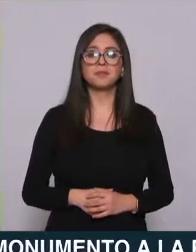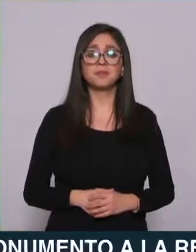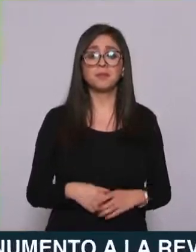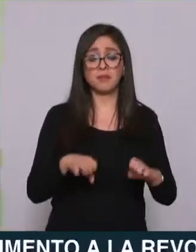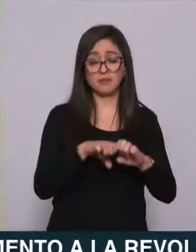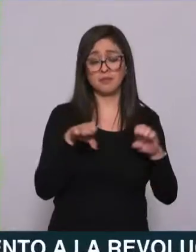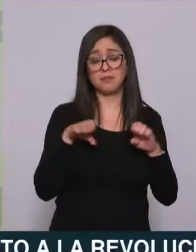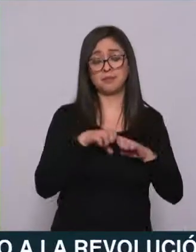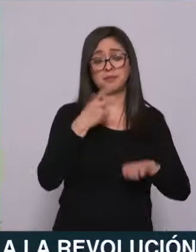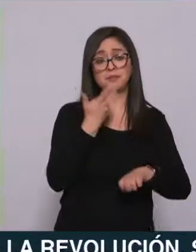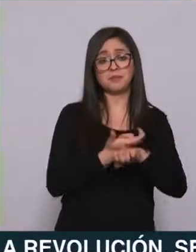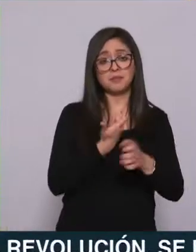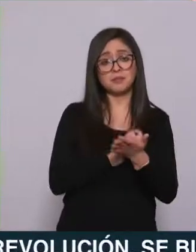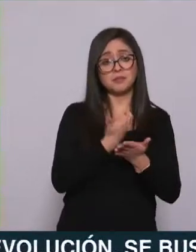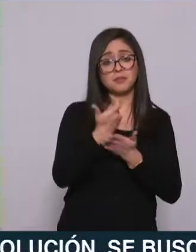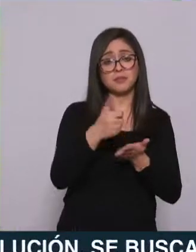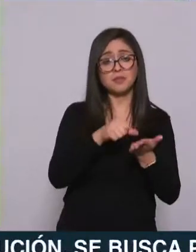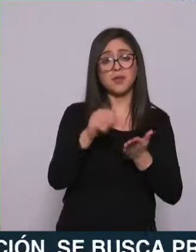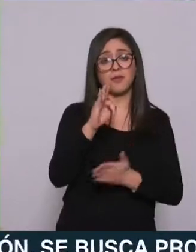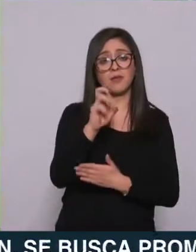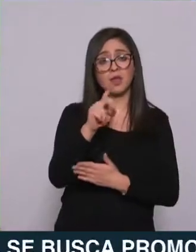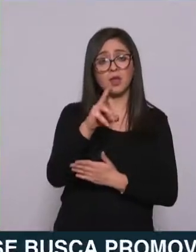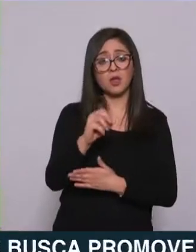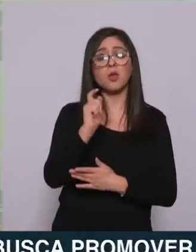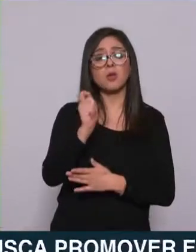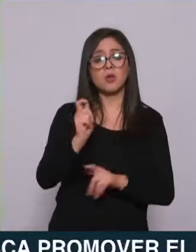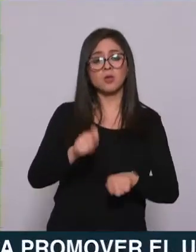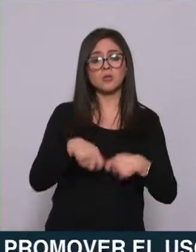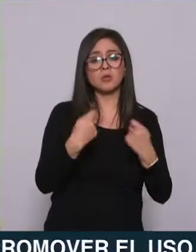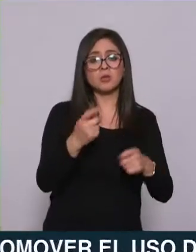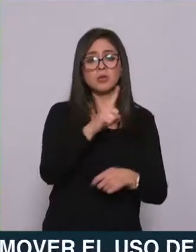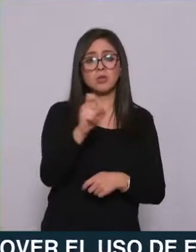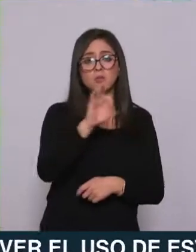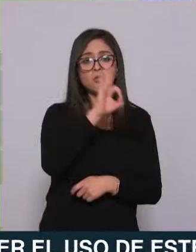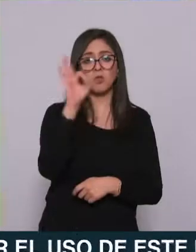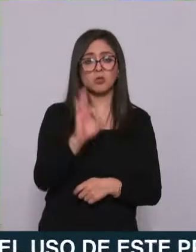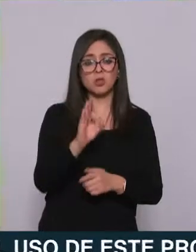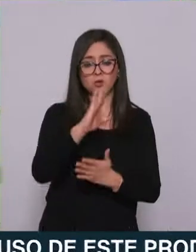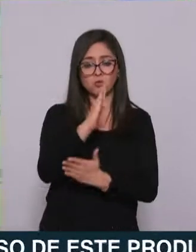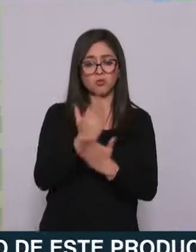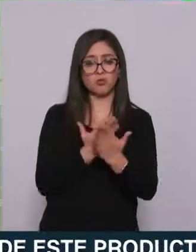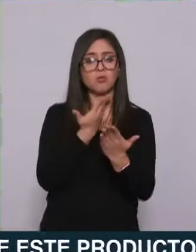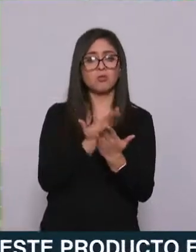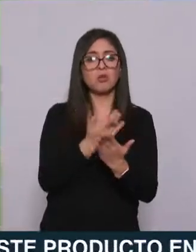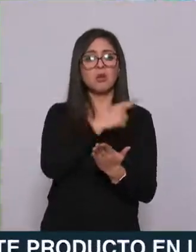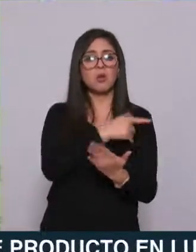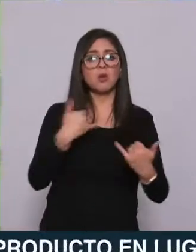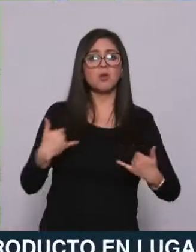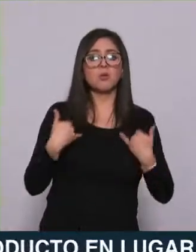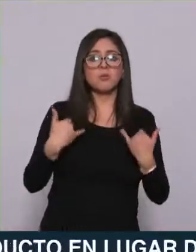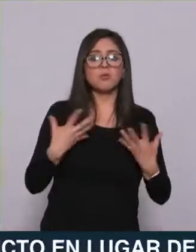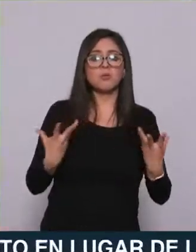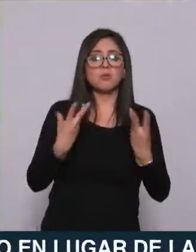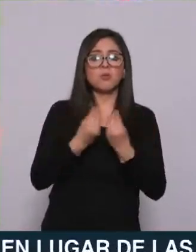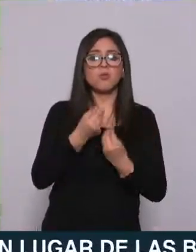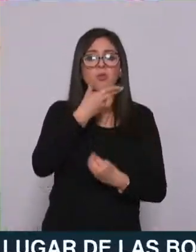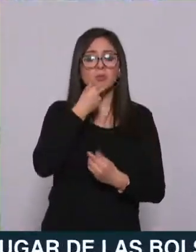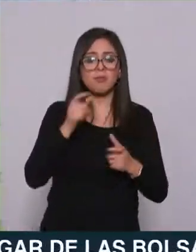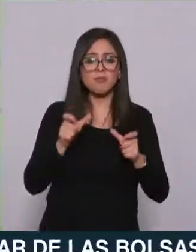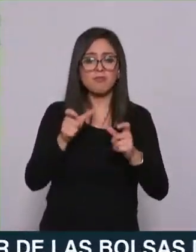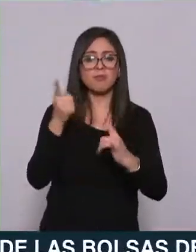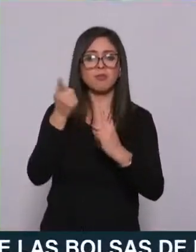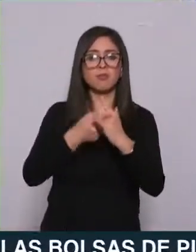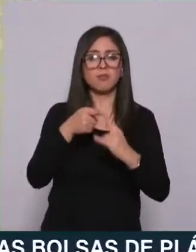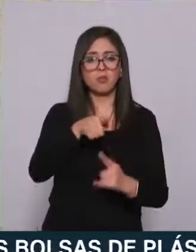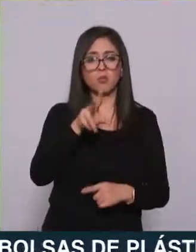América pagará la cláusula de Federico Viñas y así obtendrá el 100% de su carta, la cual le pertenece a Juventud. El delantero uruguayo tiene un